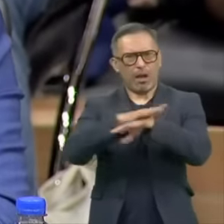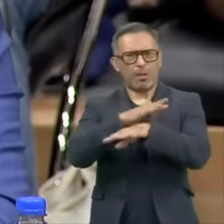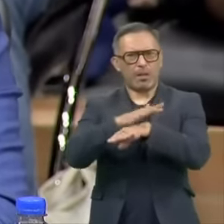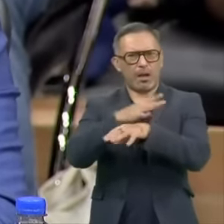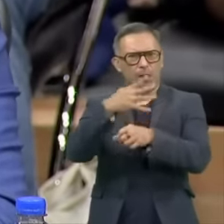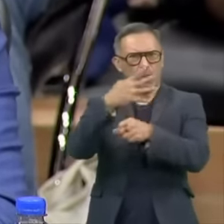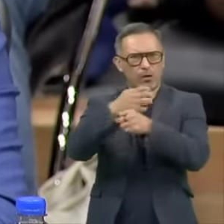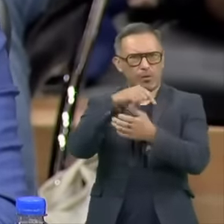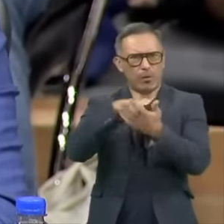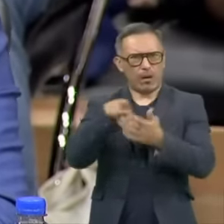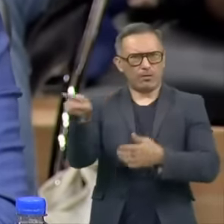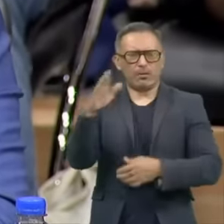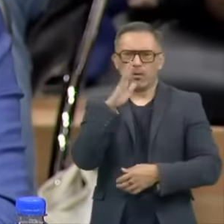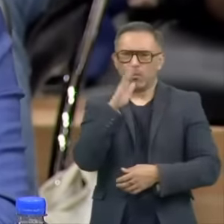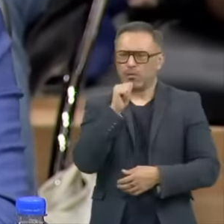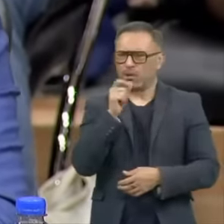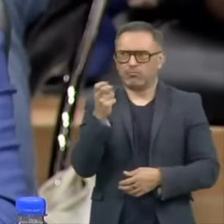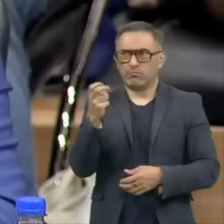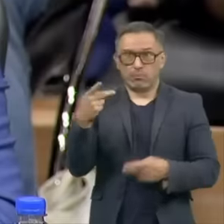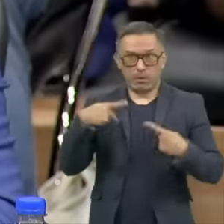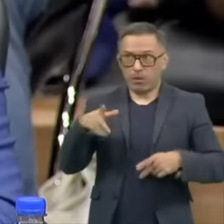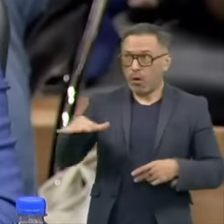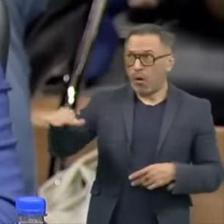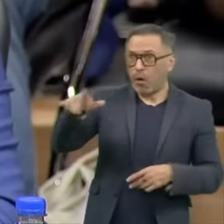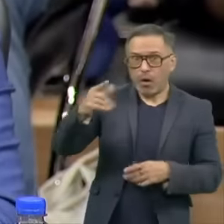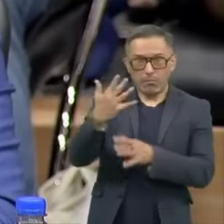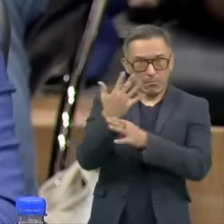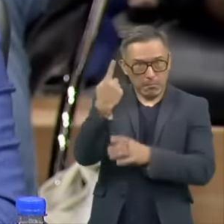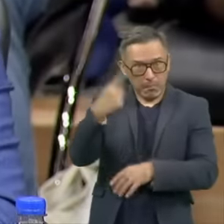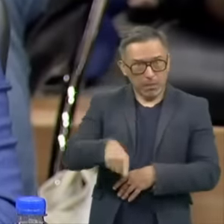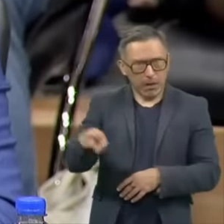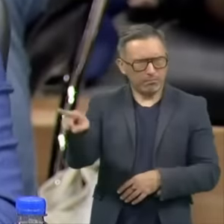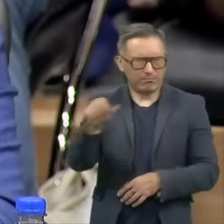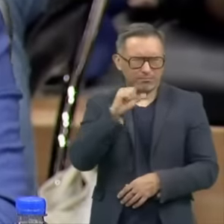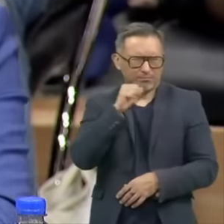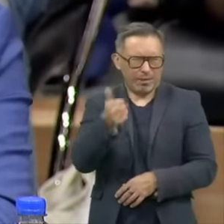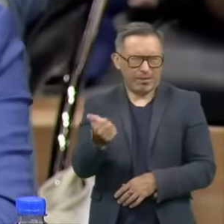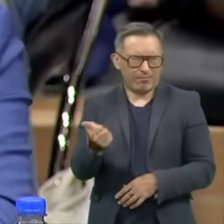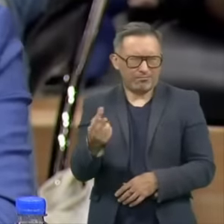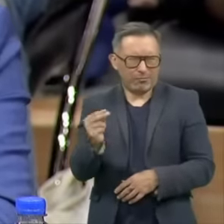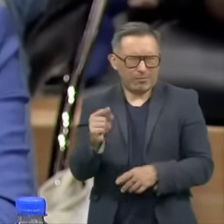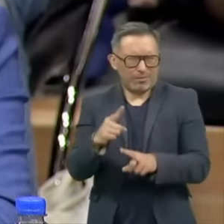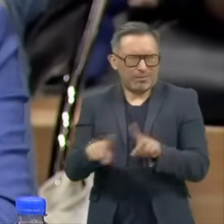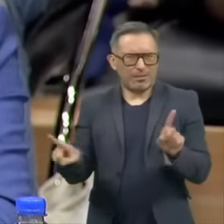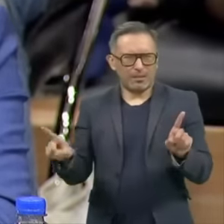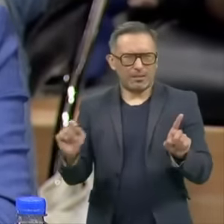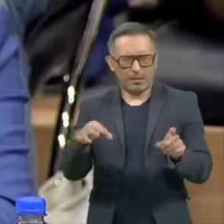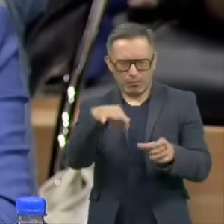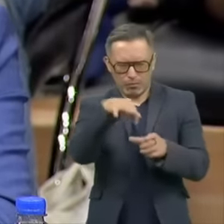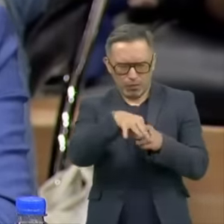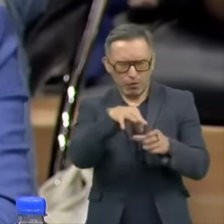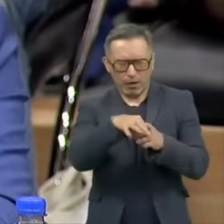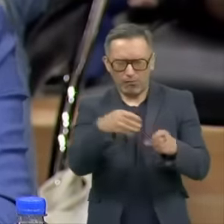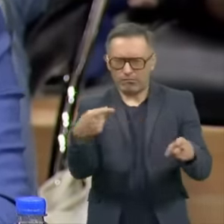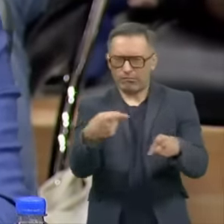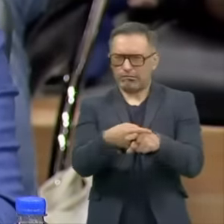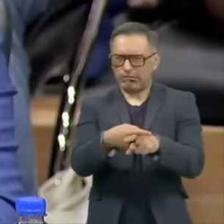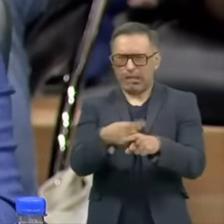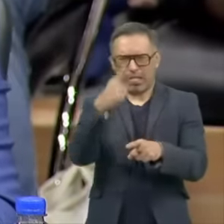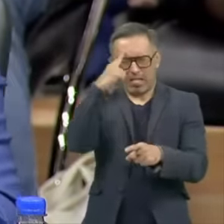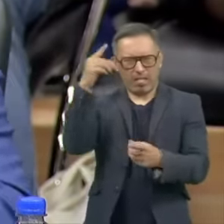el mandato de los votantes que expresaron en las urnas. Distorsiona la voluntad